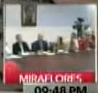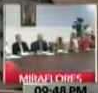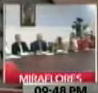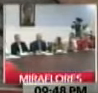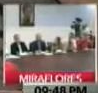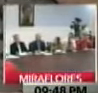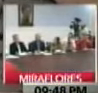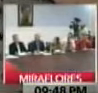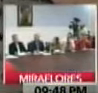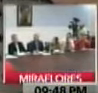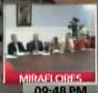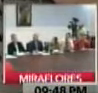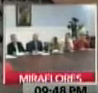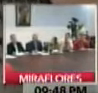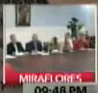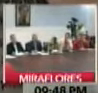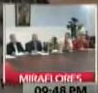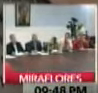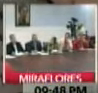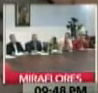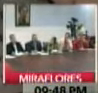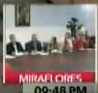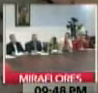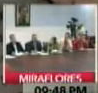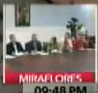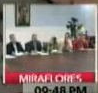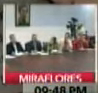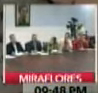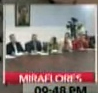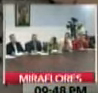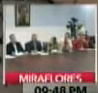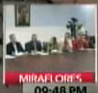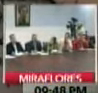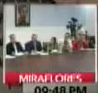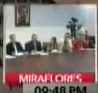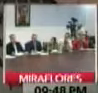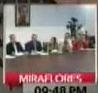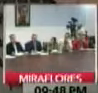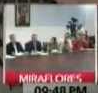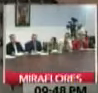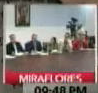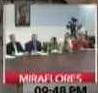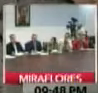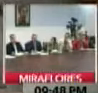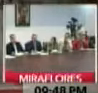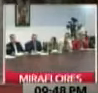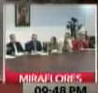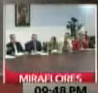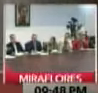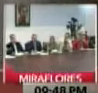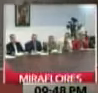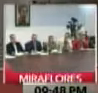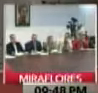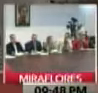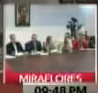en víspera. Y aquí dice este periódico que se llama El Mundo, esto demuestra que los Estados Unidos están restiados con Inglaterra en la guerra de las